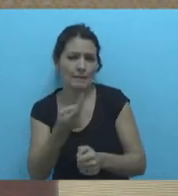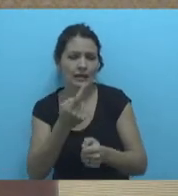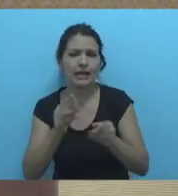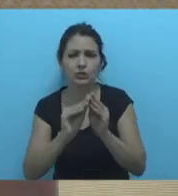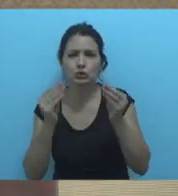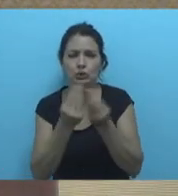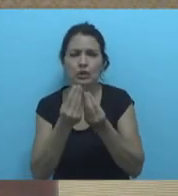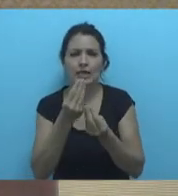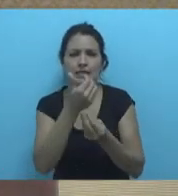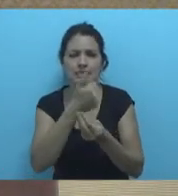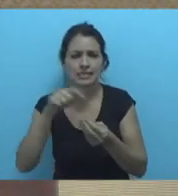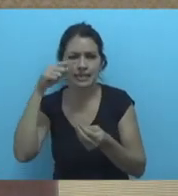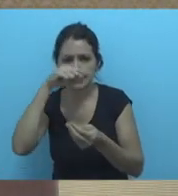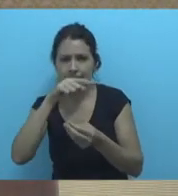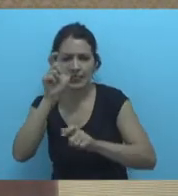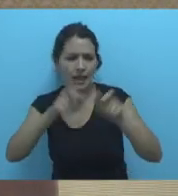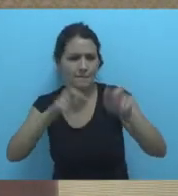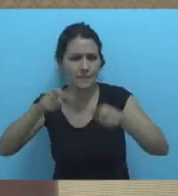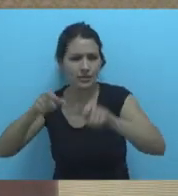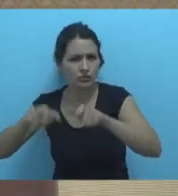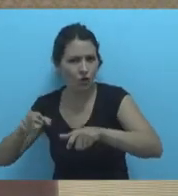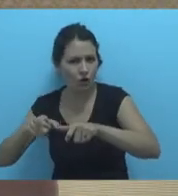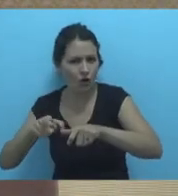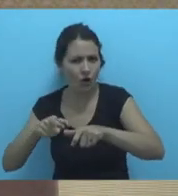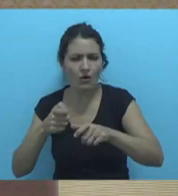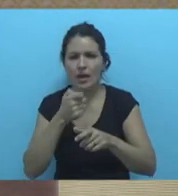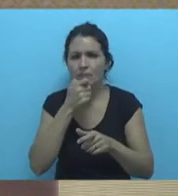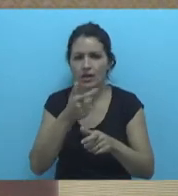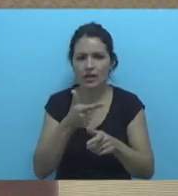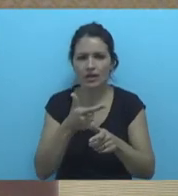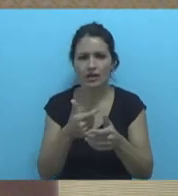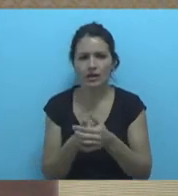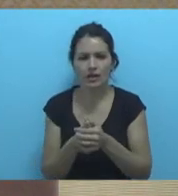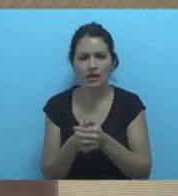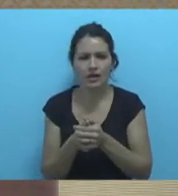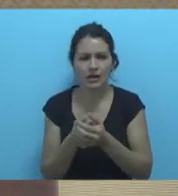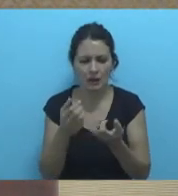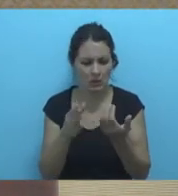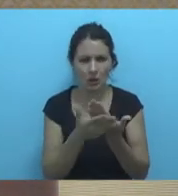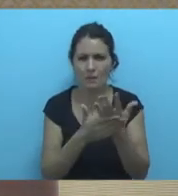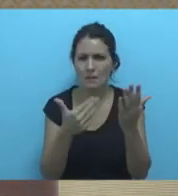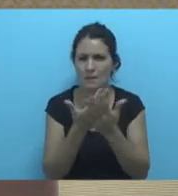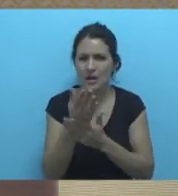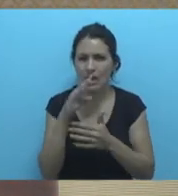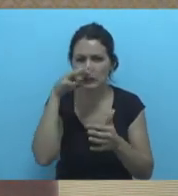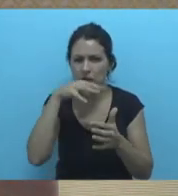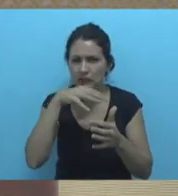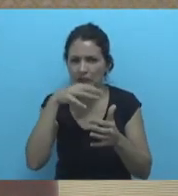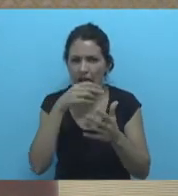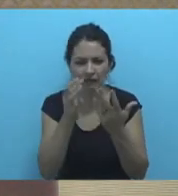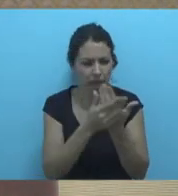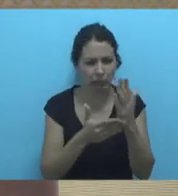a 67 personas, se lavaba la mano de la sangre de los torturados y le mandaba los informes al comando del segundo cuerpo de ejército.